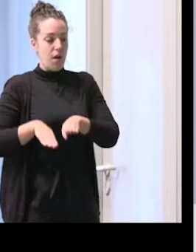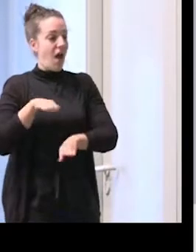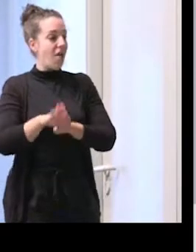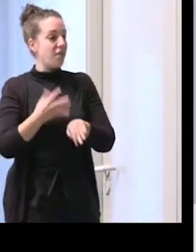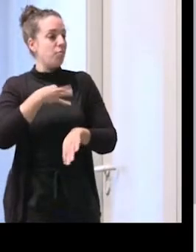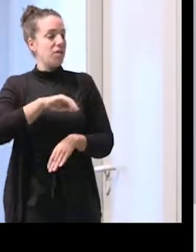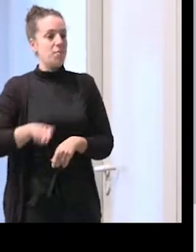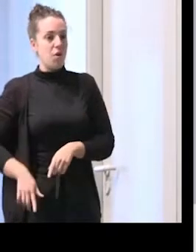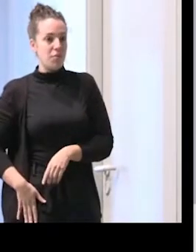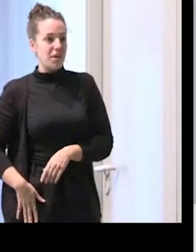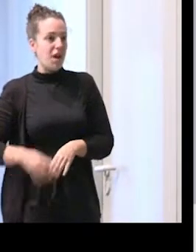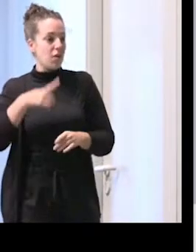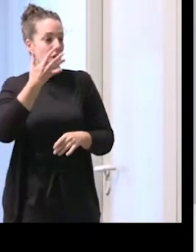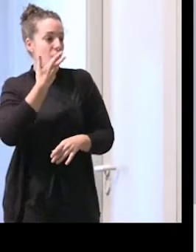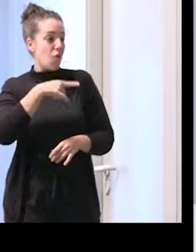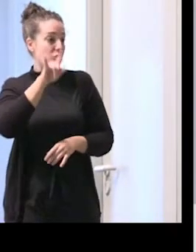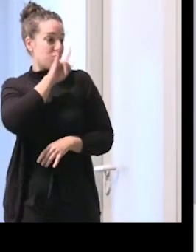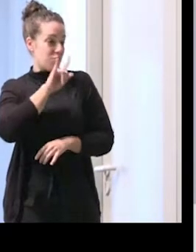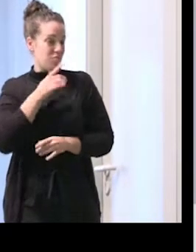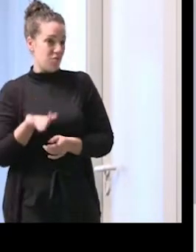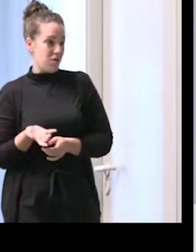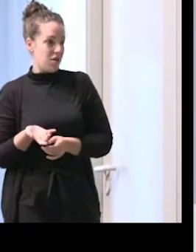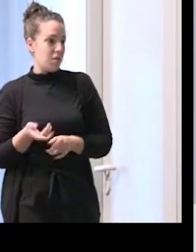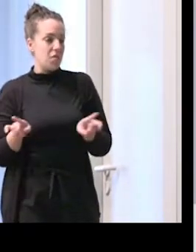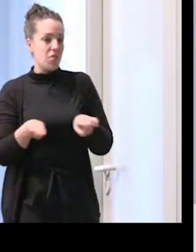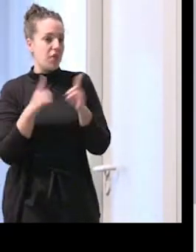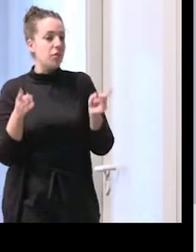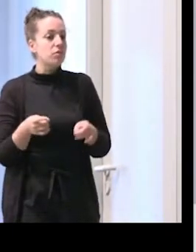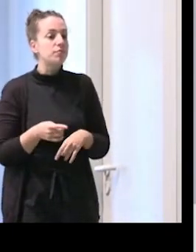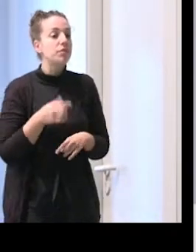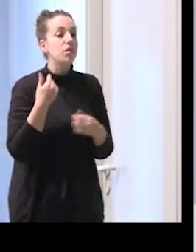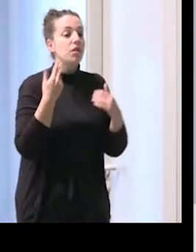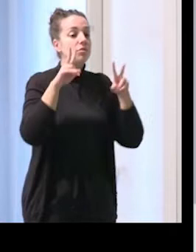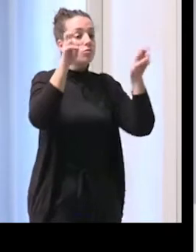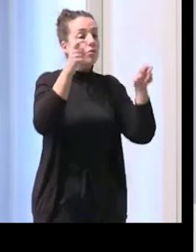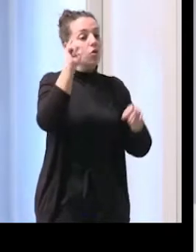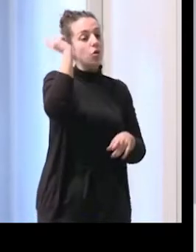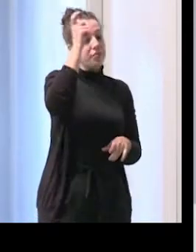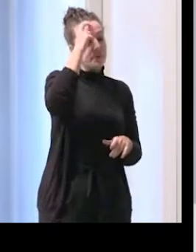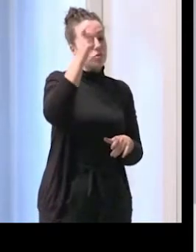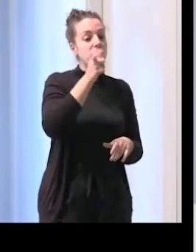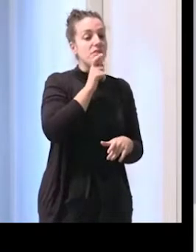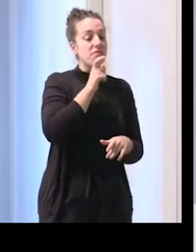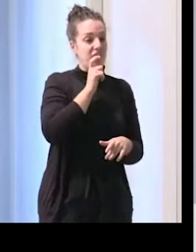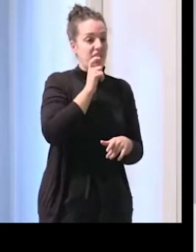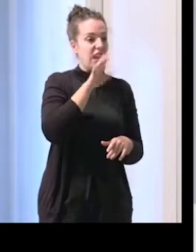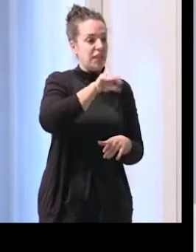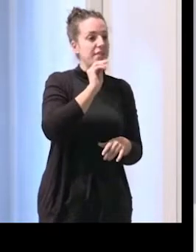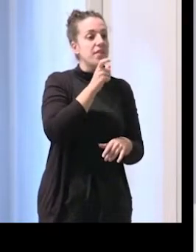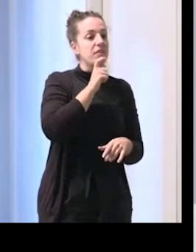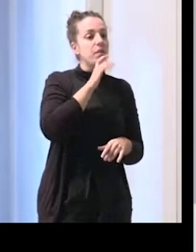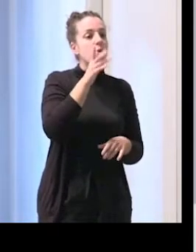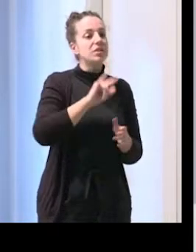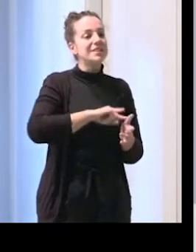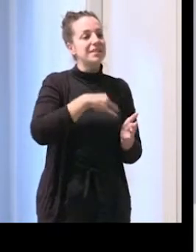color de otro tipo de tez. De nuevo, un concepto quizá difícil de asumir hoy en día con la tecnología